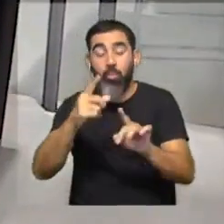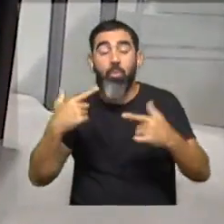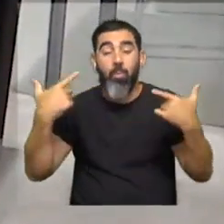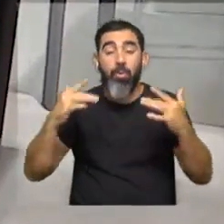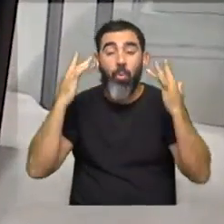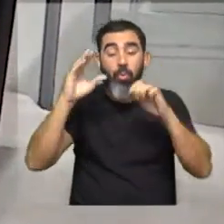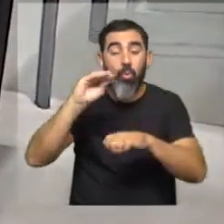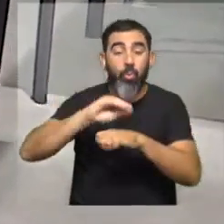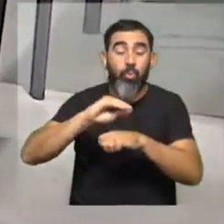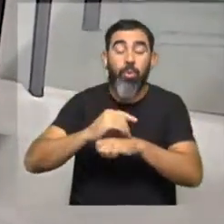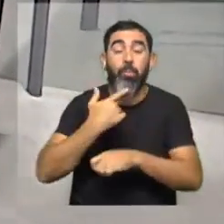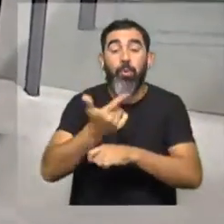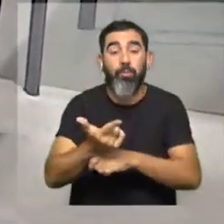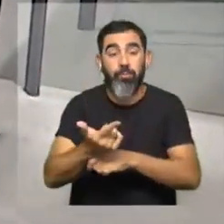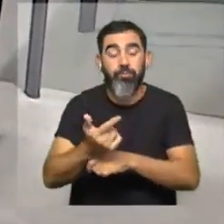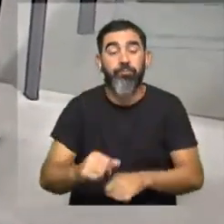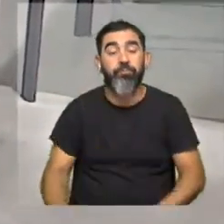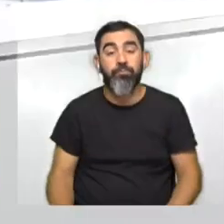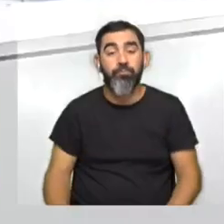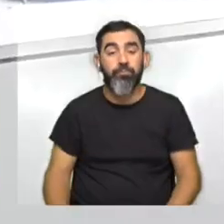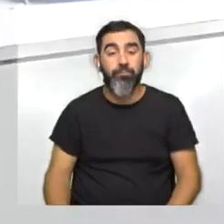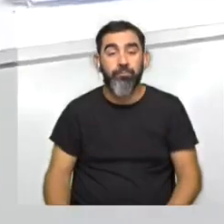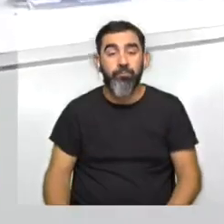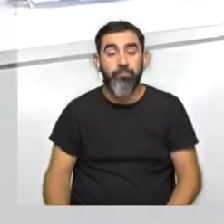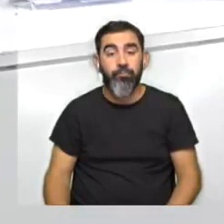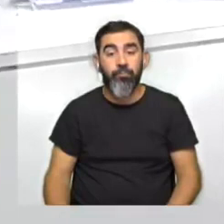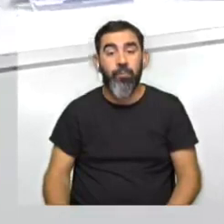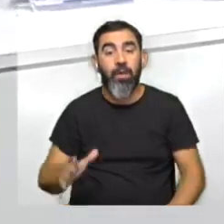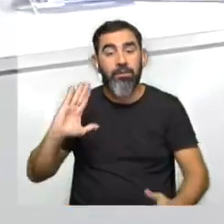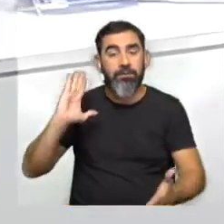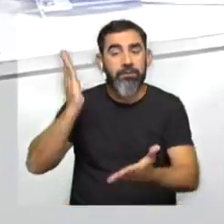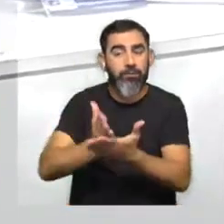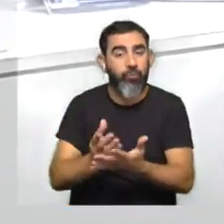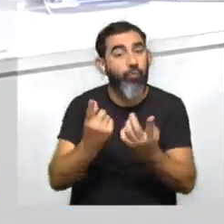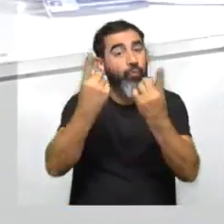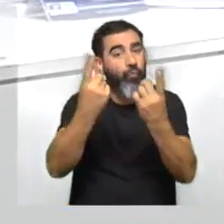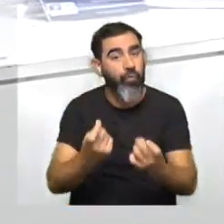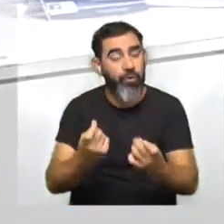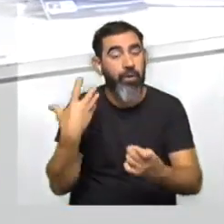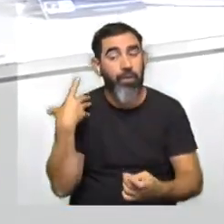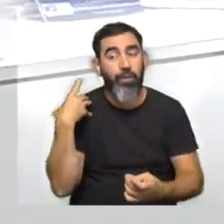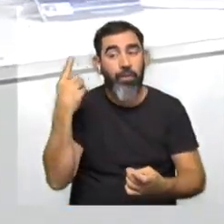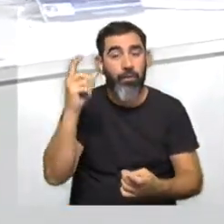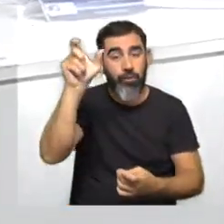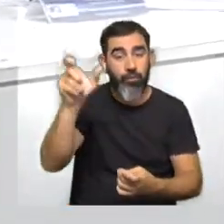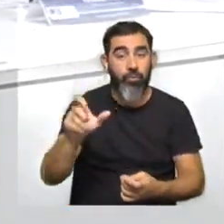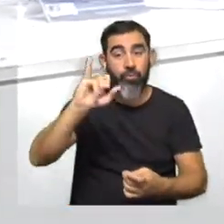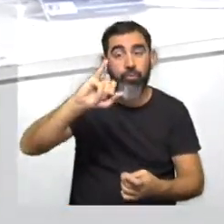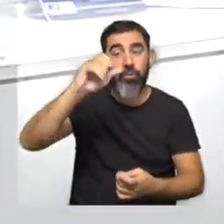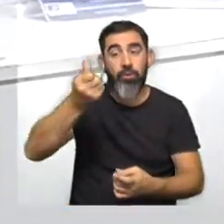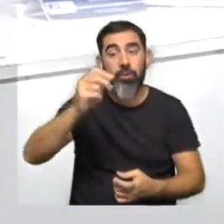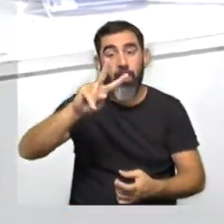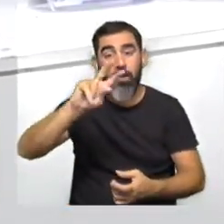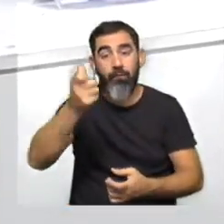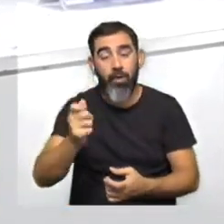de Educación y Cultura. Hay una sanción muy dura para el director del IABA, que